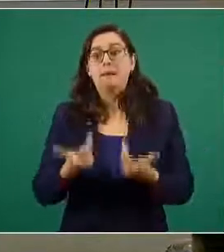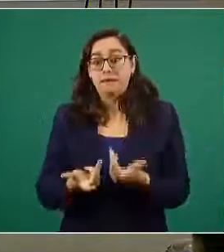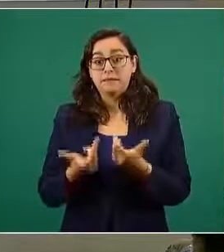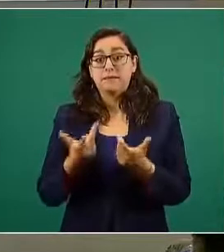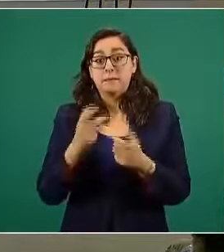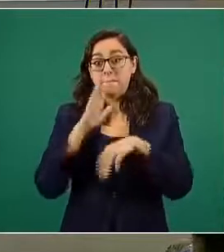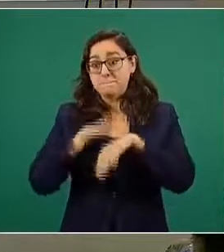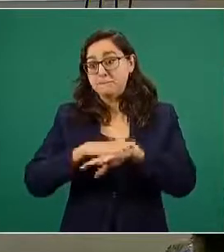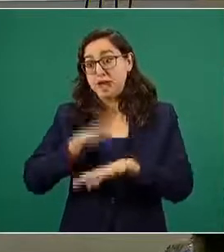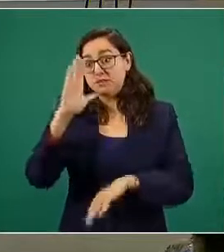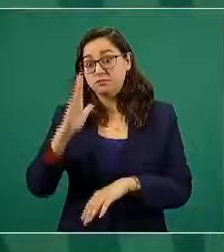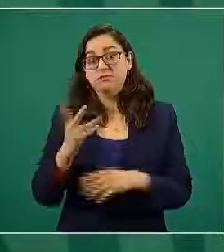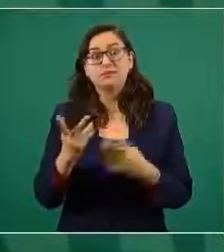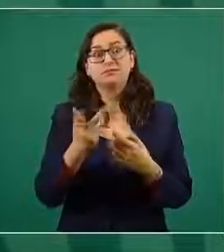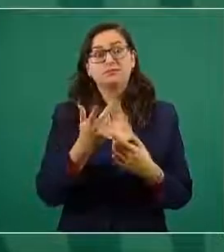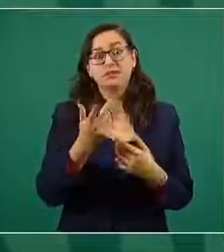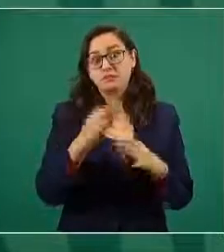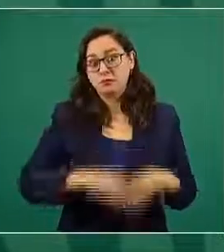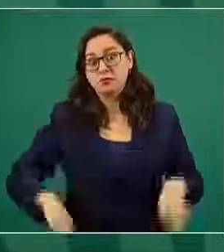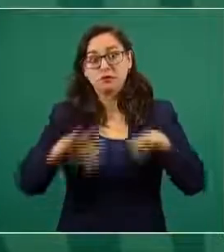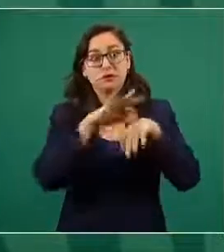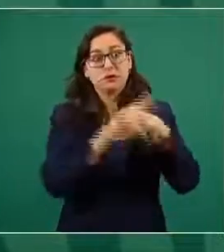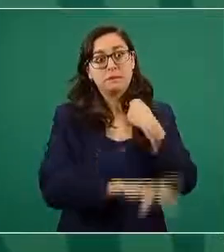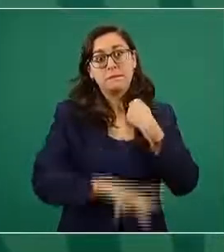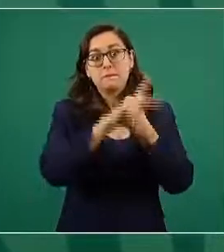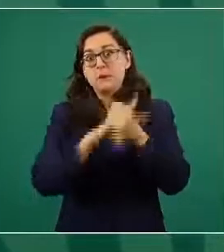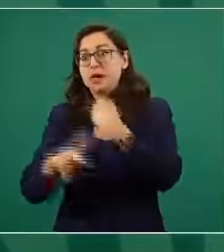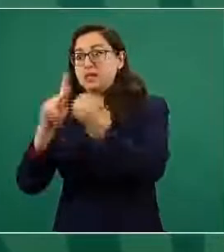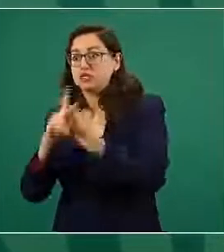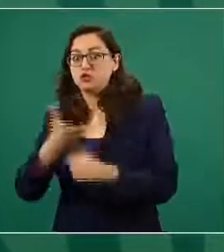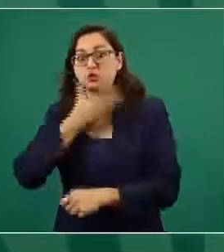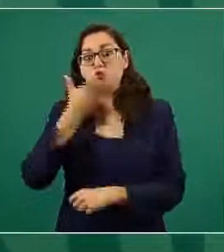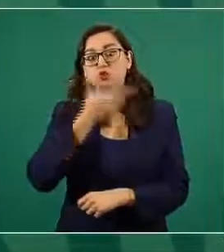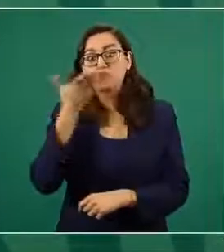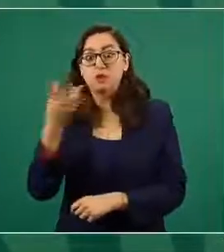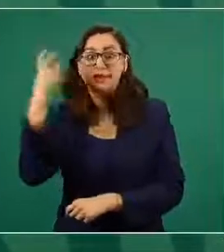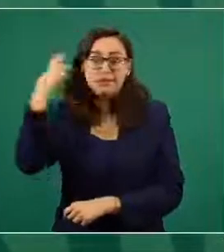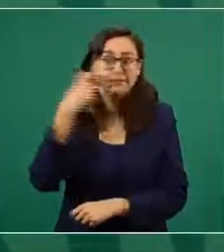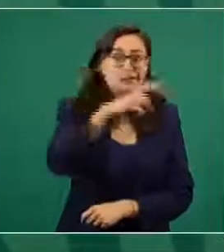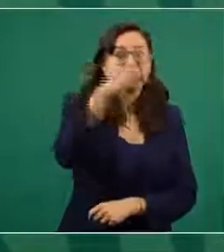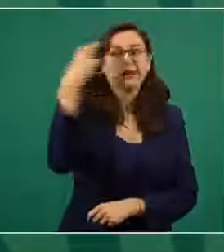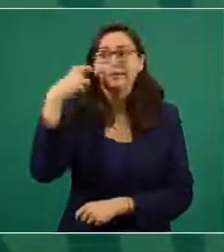sus territorios con mayor magnitud, va a significar también para el